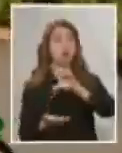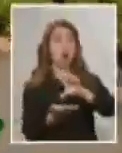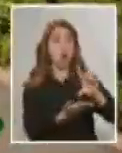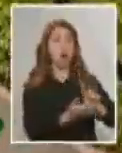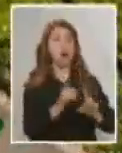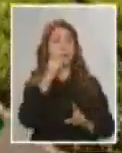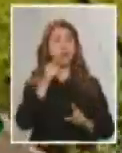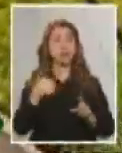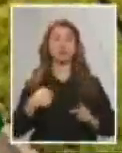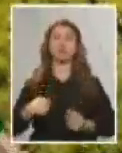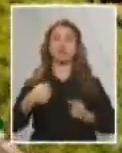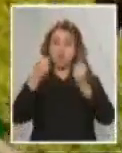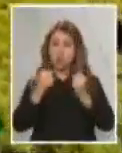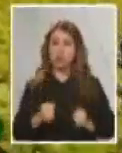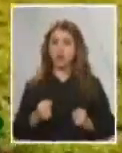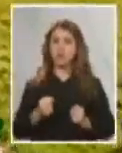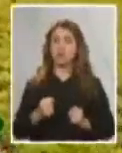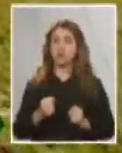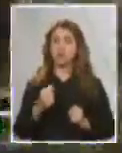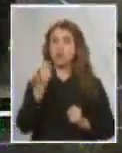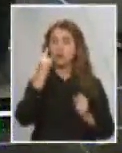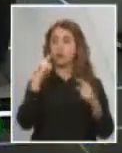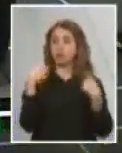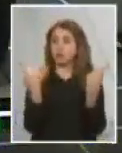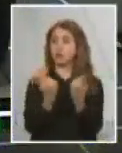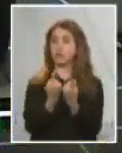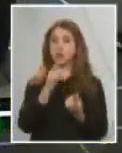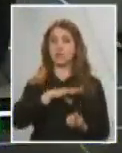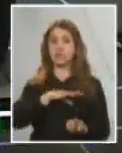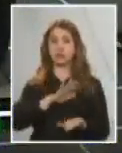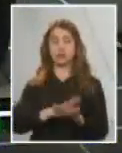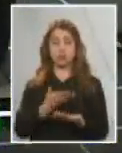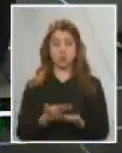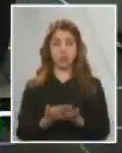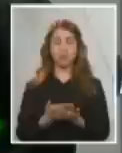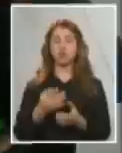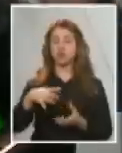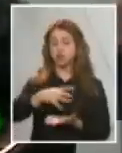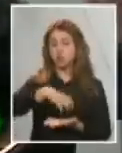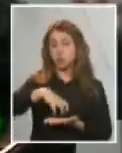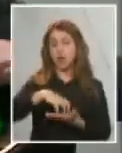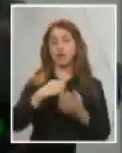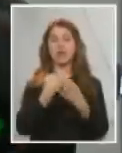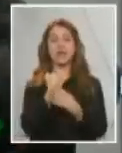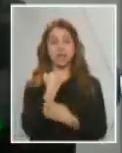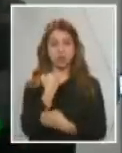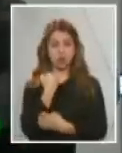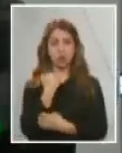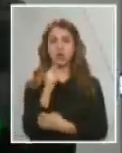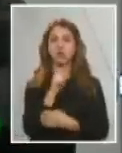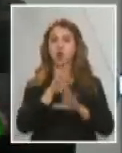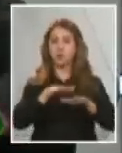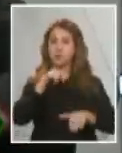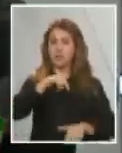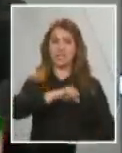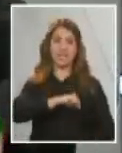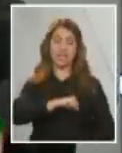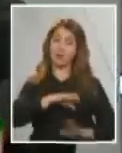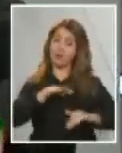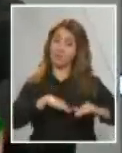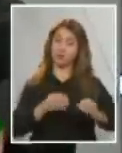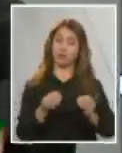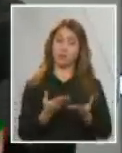nosotros fuimos capaces de reconocer el contexto aquí de Chile, de las ciudades, de las regiones, que no es lo mismo que acá en Santiago de